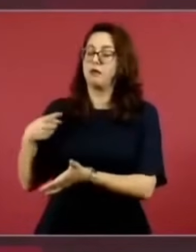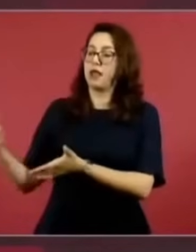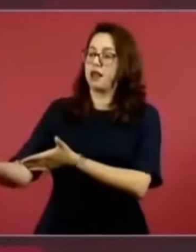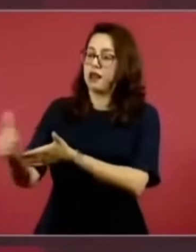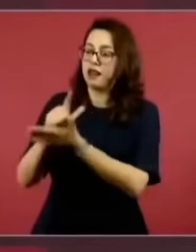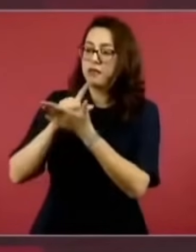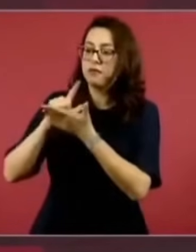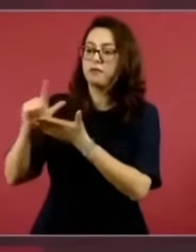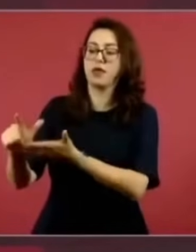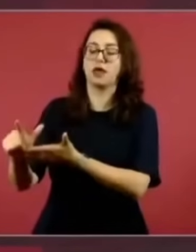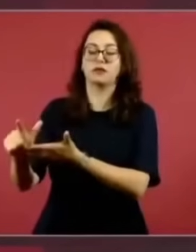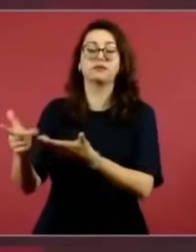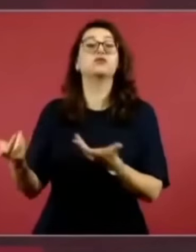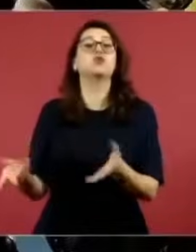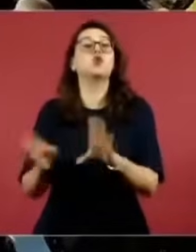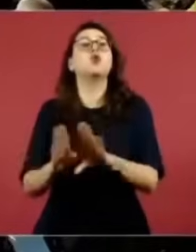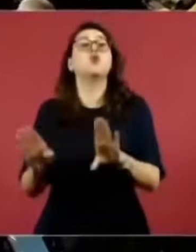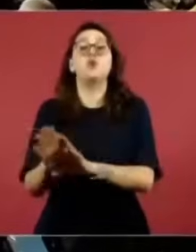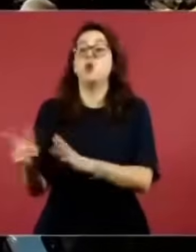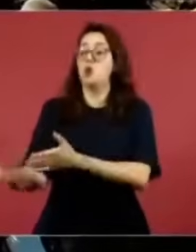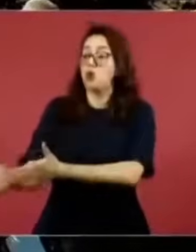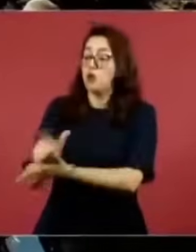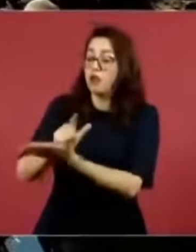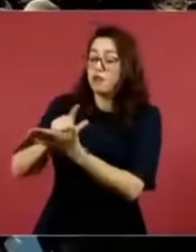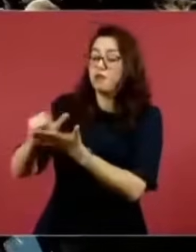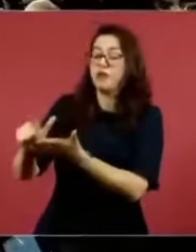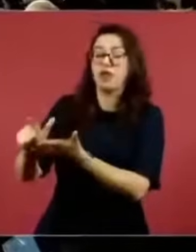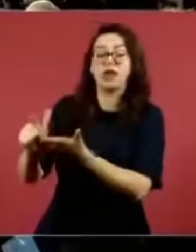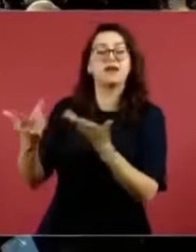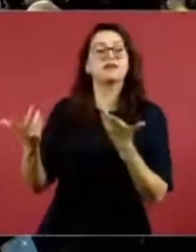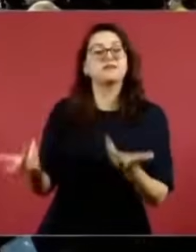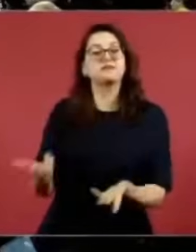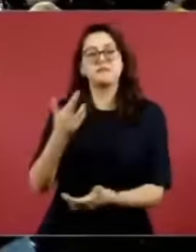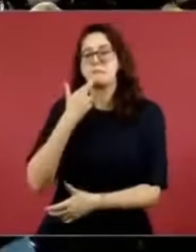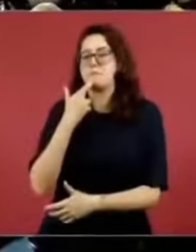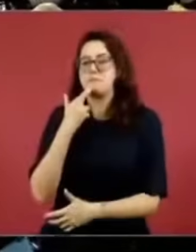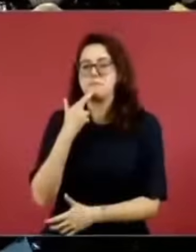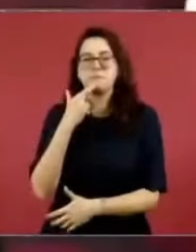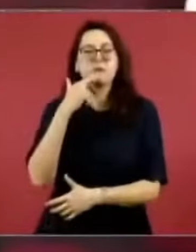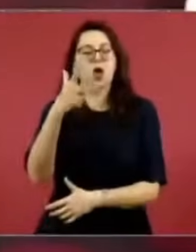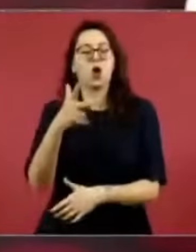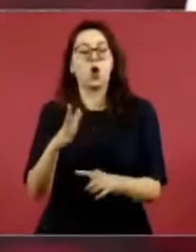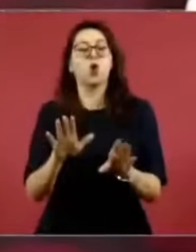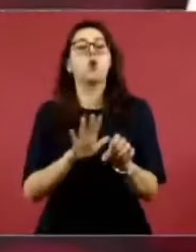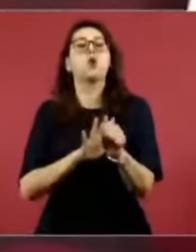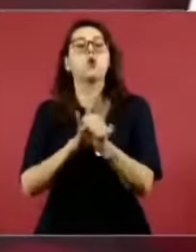Judicial? ¿Cuál es el mejor método para limpiar